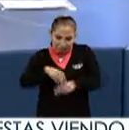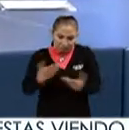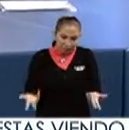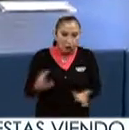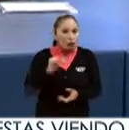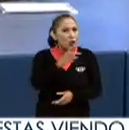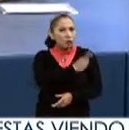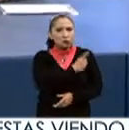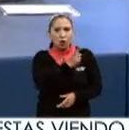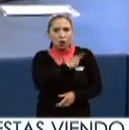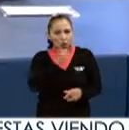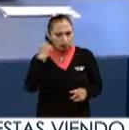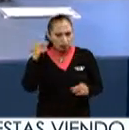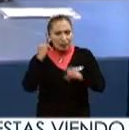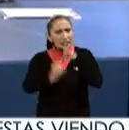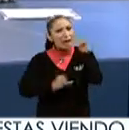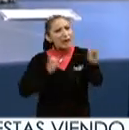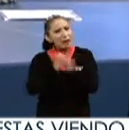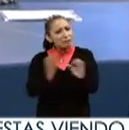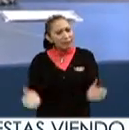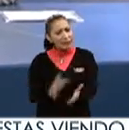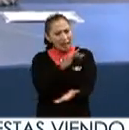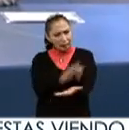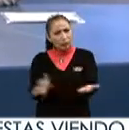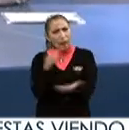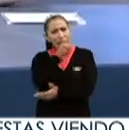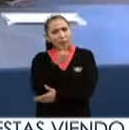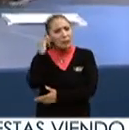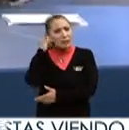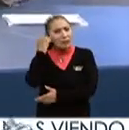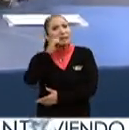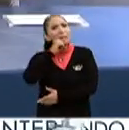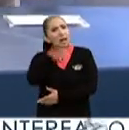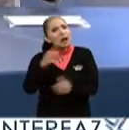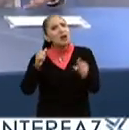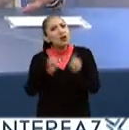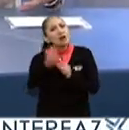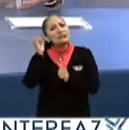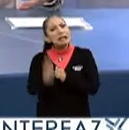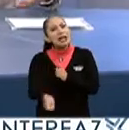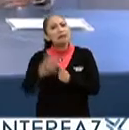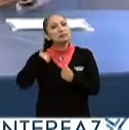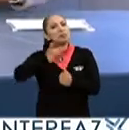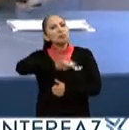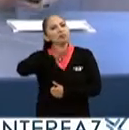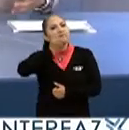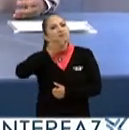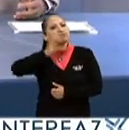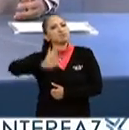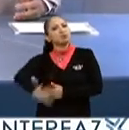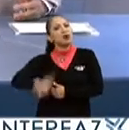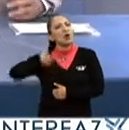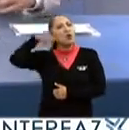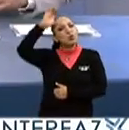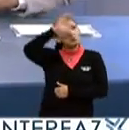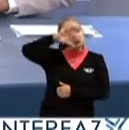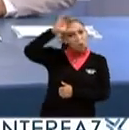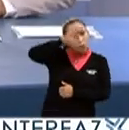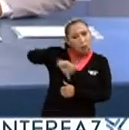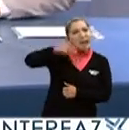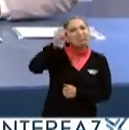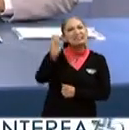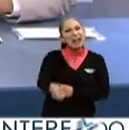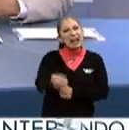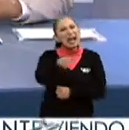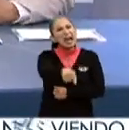no solo de este Congreso Internacional de Fomento a la Lectura de Lengua Indígena, sino a partir de lo que es nuestra tradición, de lo que son nuestras culturas, de